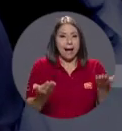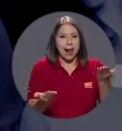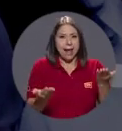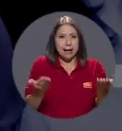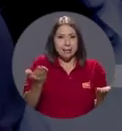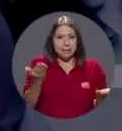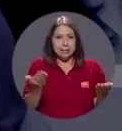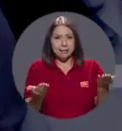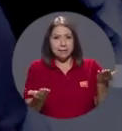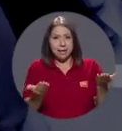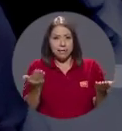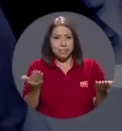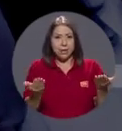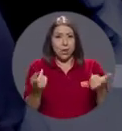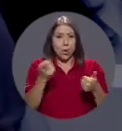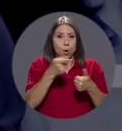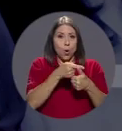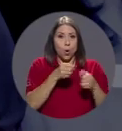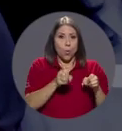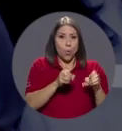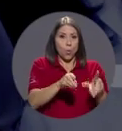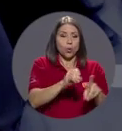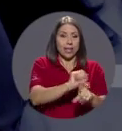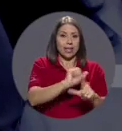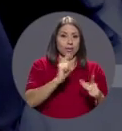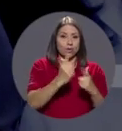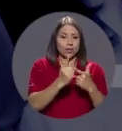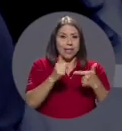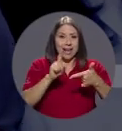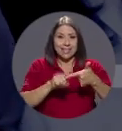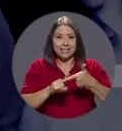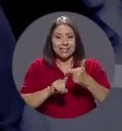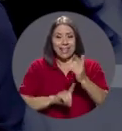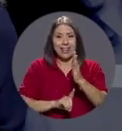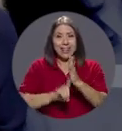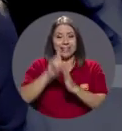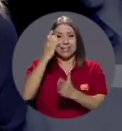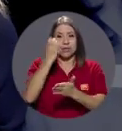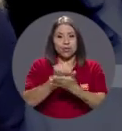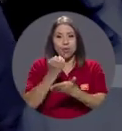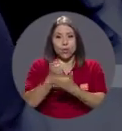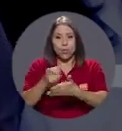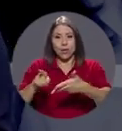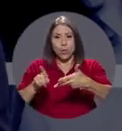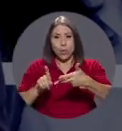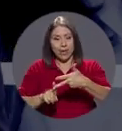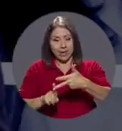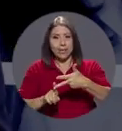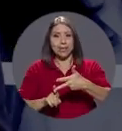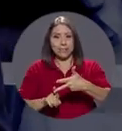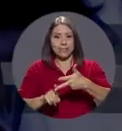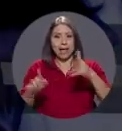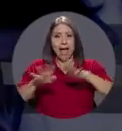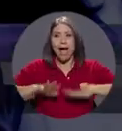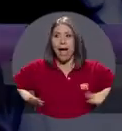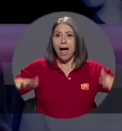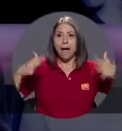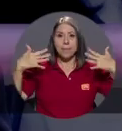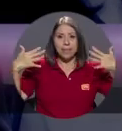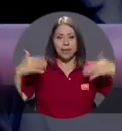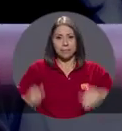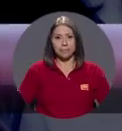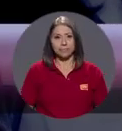su balance entre la parte de oportunidades sociales, el desarrollo económico y el